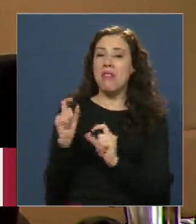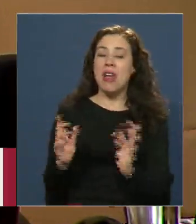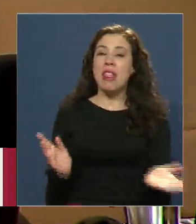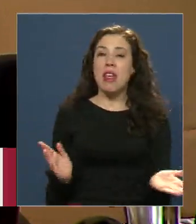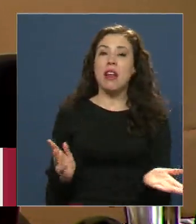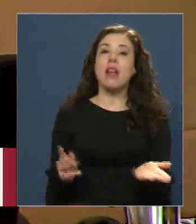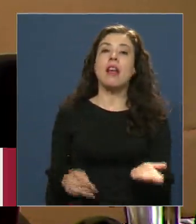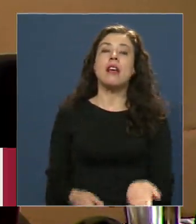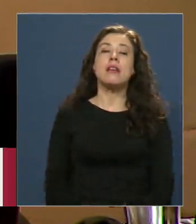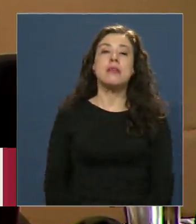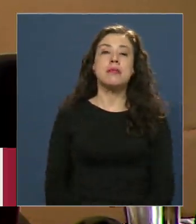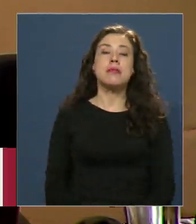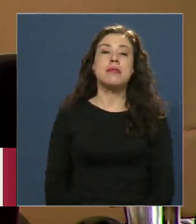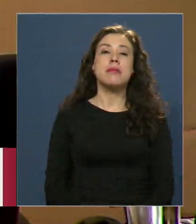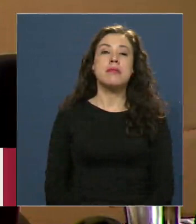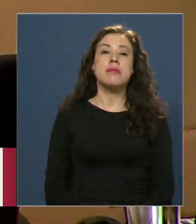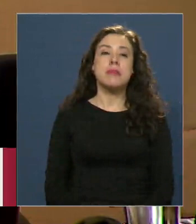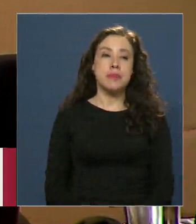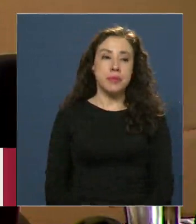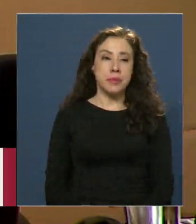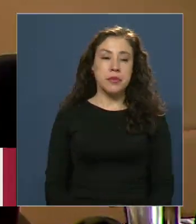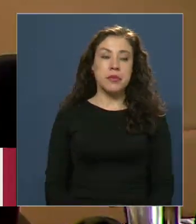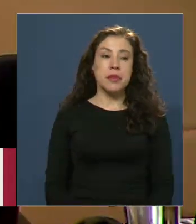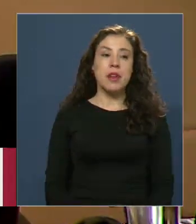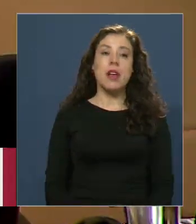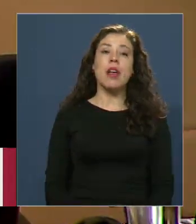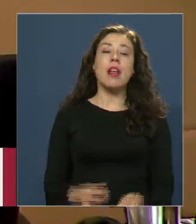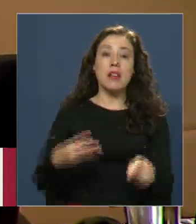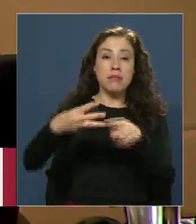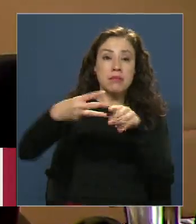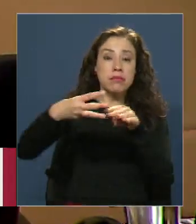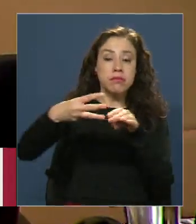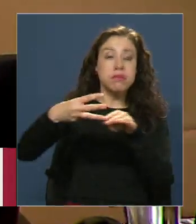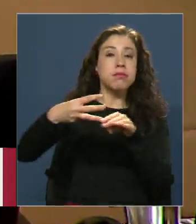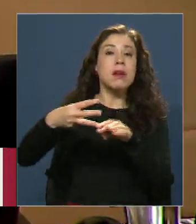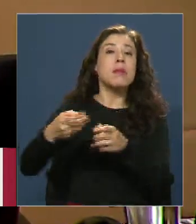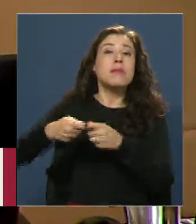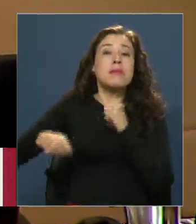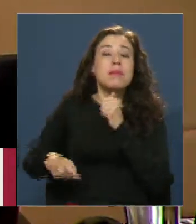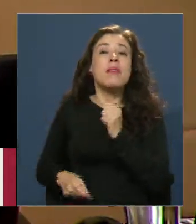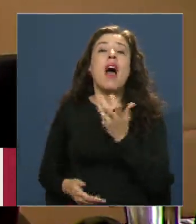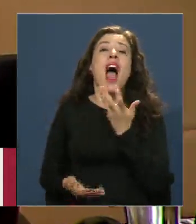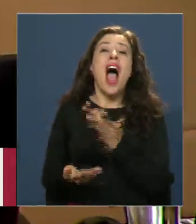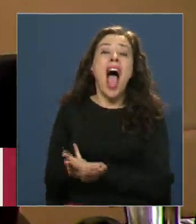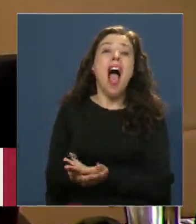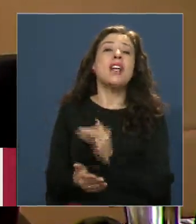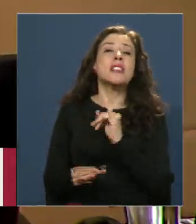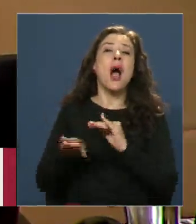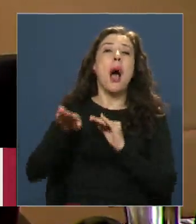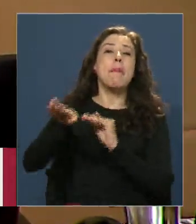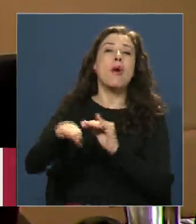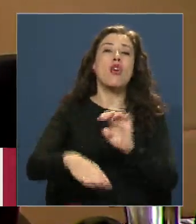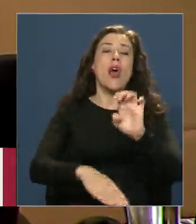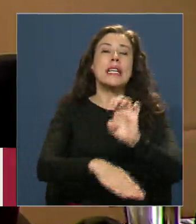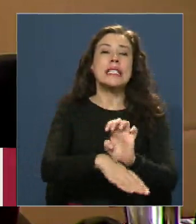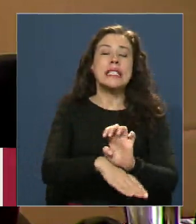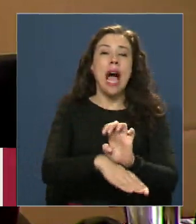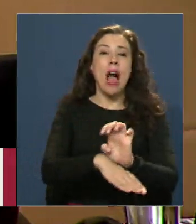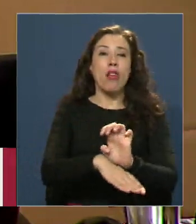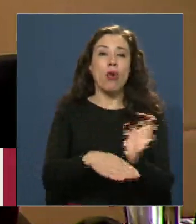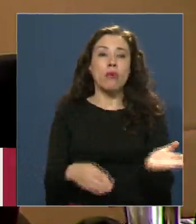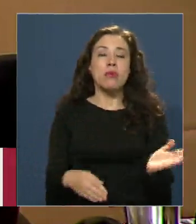y que las clases más desposeídas tenían herramientas y el apoyo del Estado para